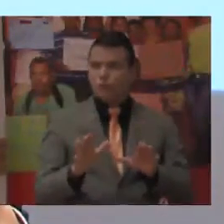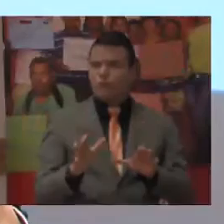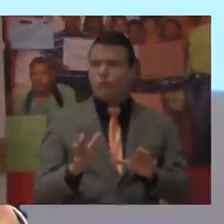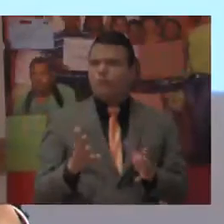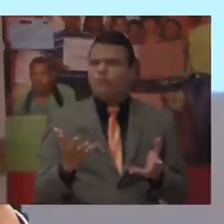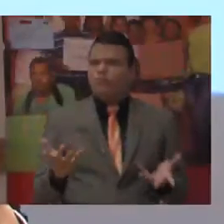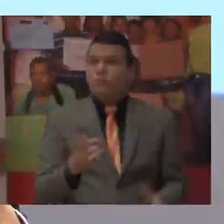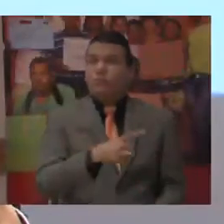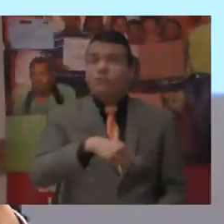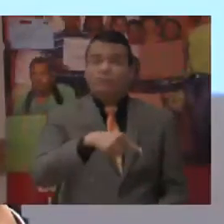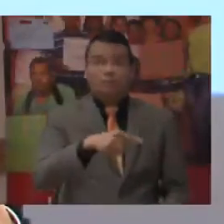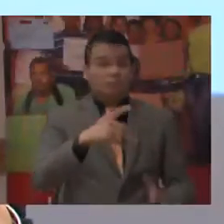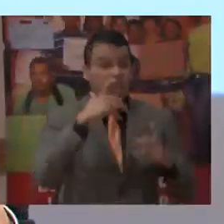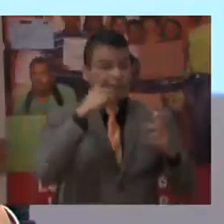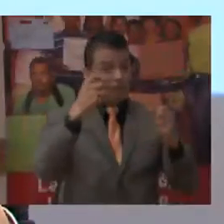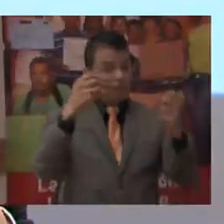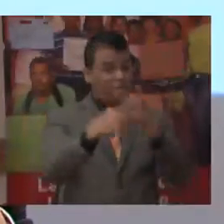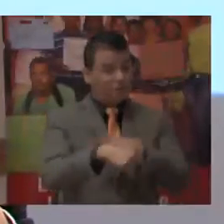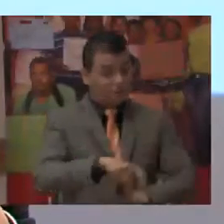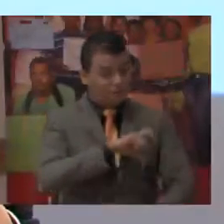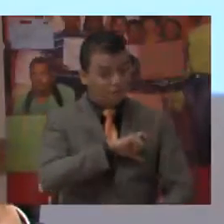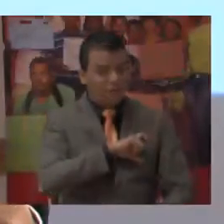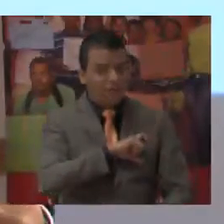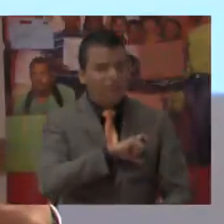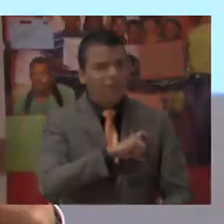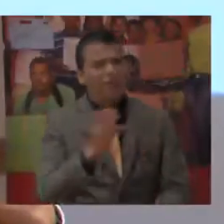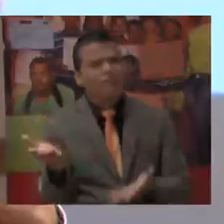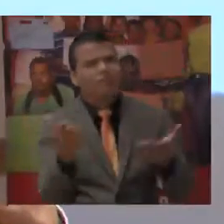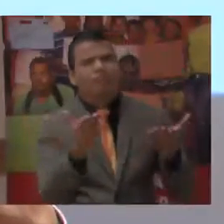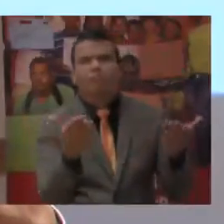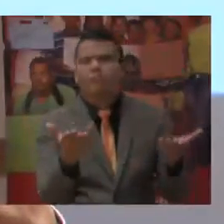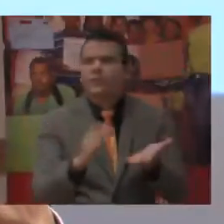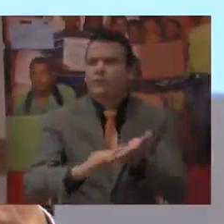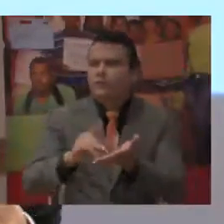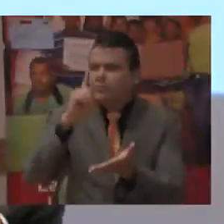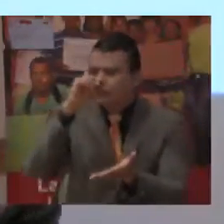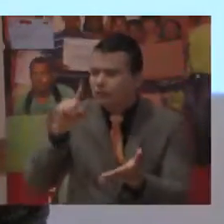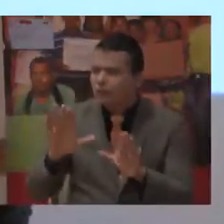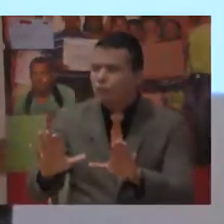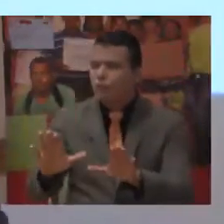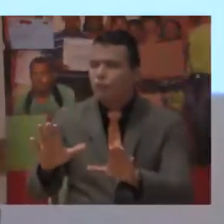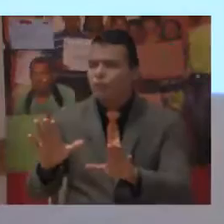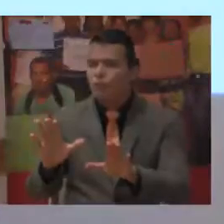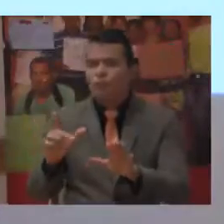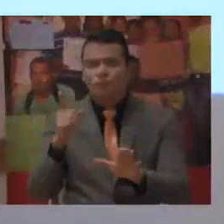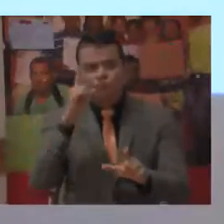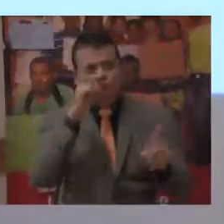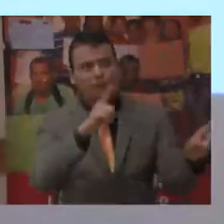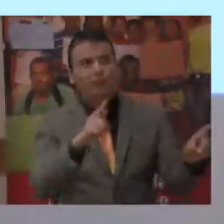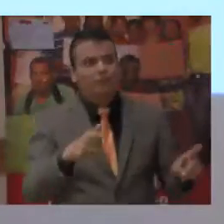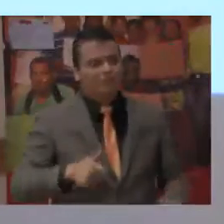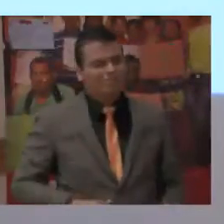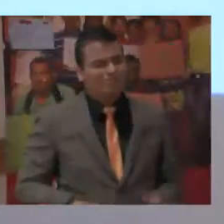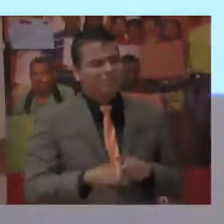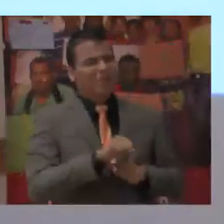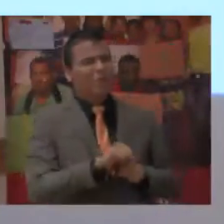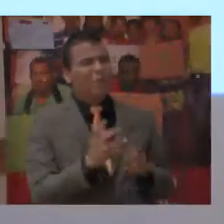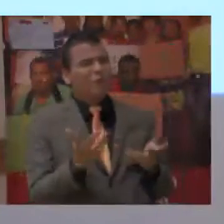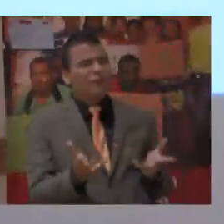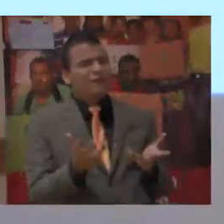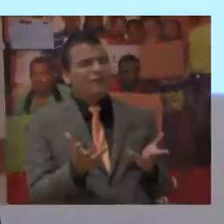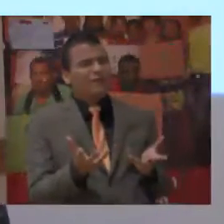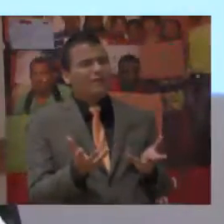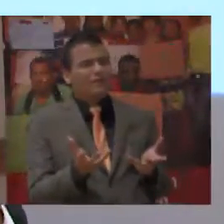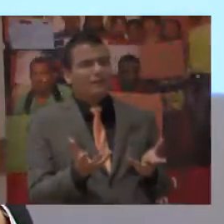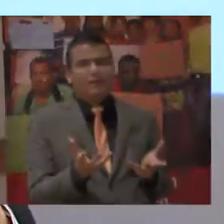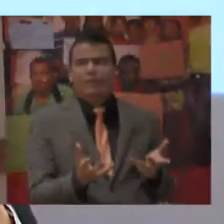están causando tanta violencia en Cali, el momento que resolvamos por qué le cambiamos a ellos sus 9 milímetros, qué oferta institucional le